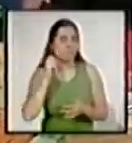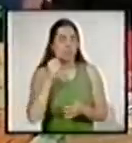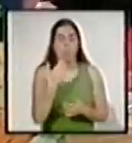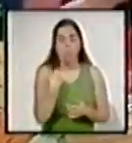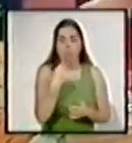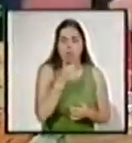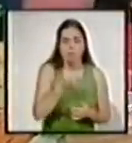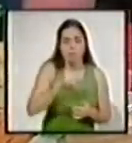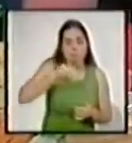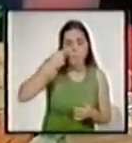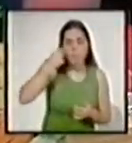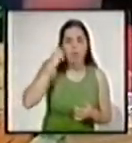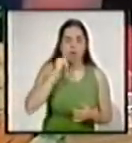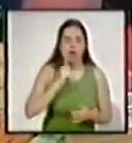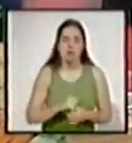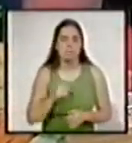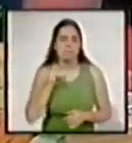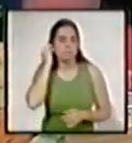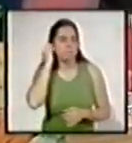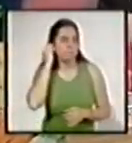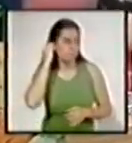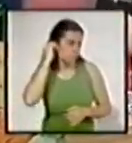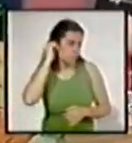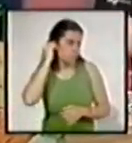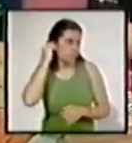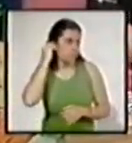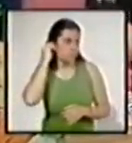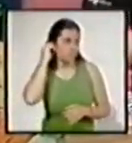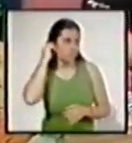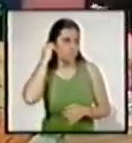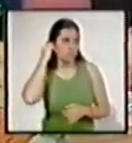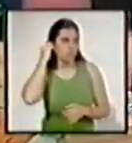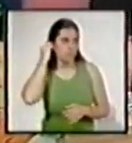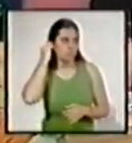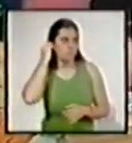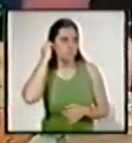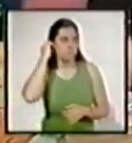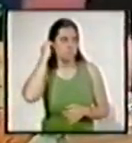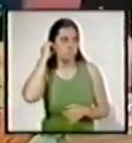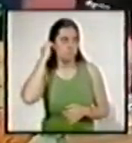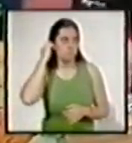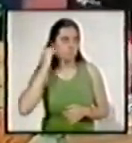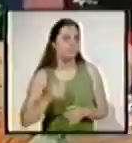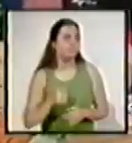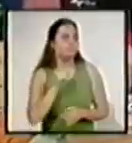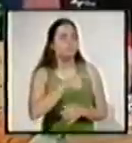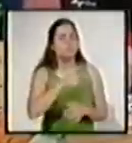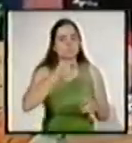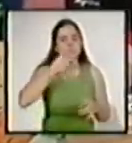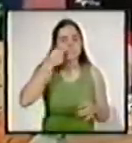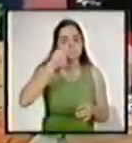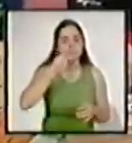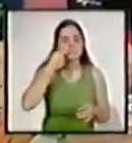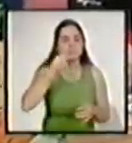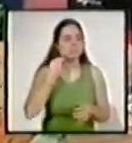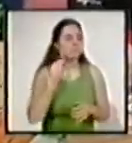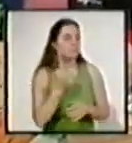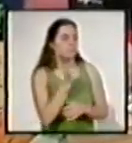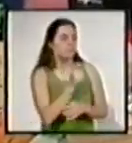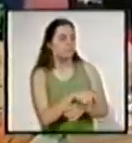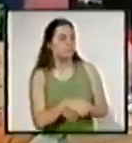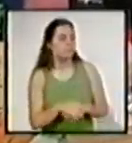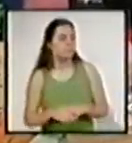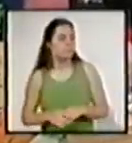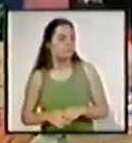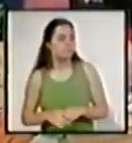Bueno, vamos aquí a está una Pancho. Cuchara bien grande. Gracias por haber venido. Muchísimas gracias. Mira,